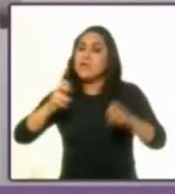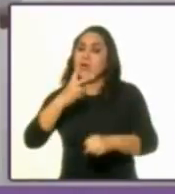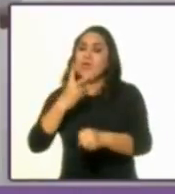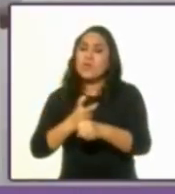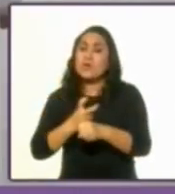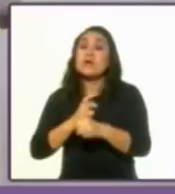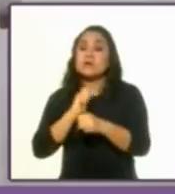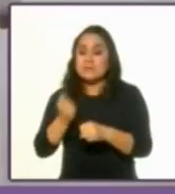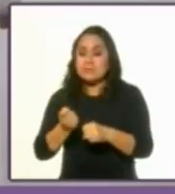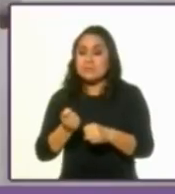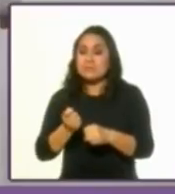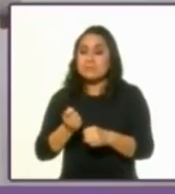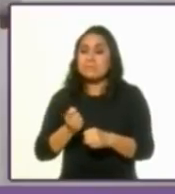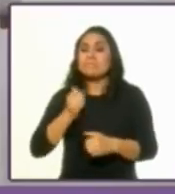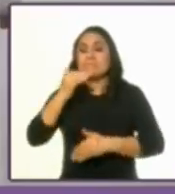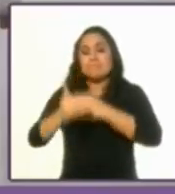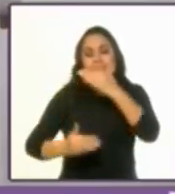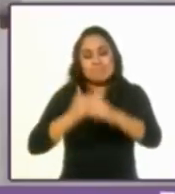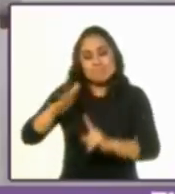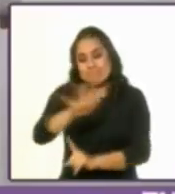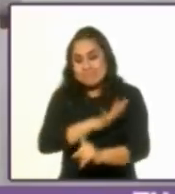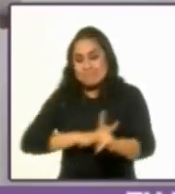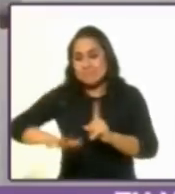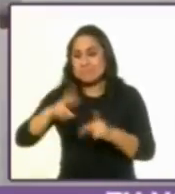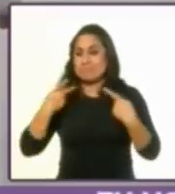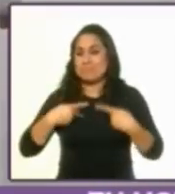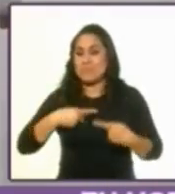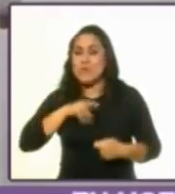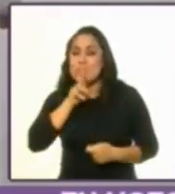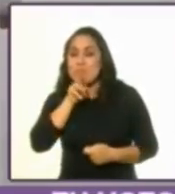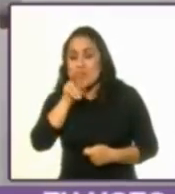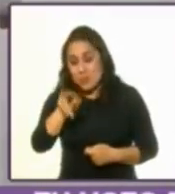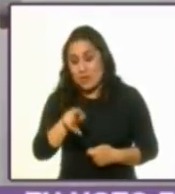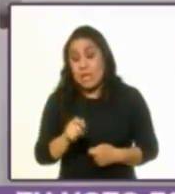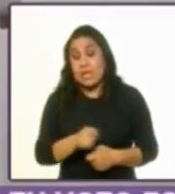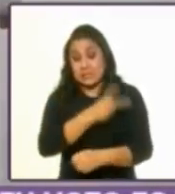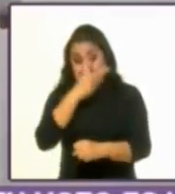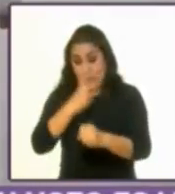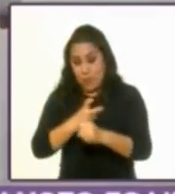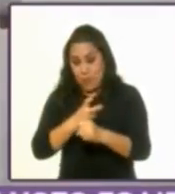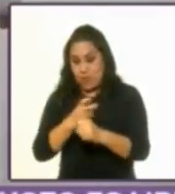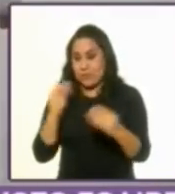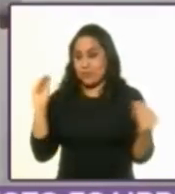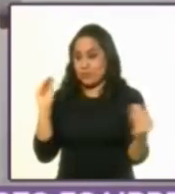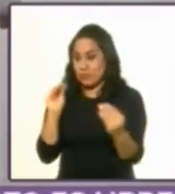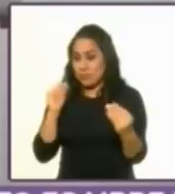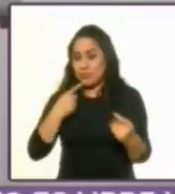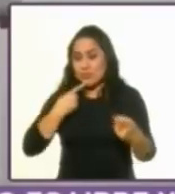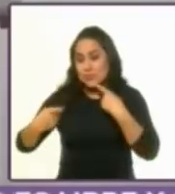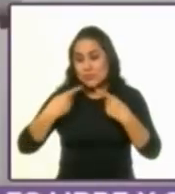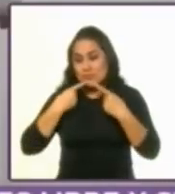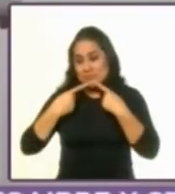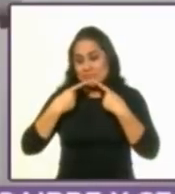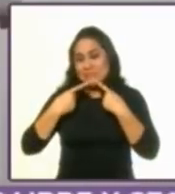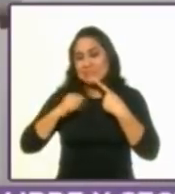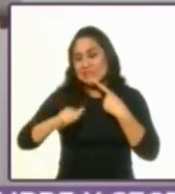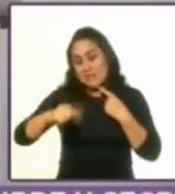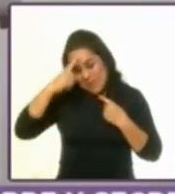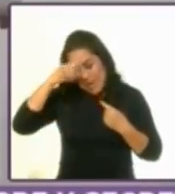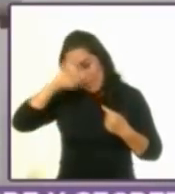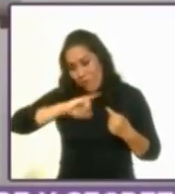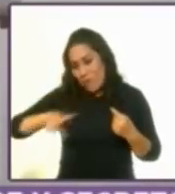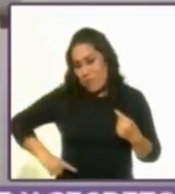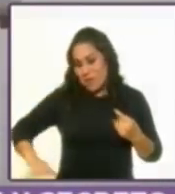desarrollo social de este segundo debate por la jefatura de gobierno de esta bella capital la ciudad de